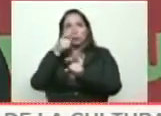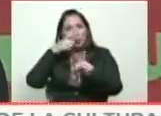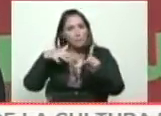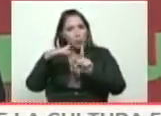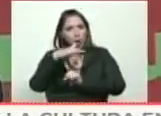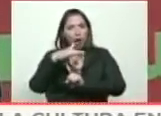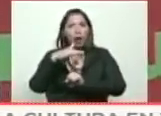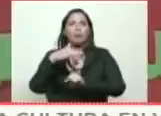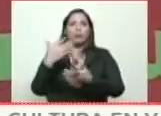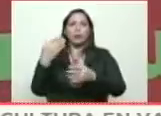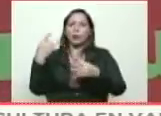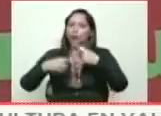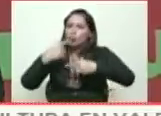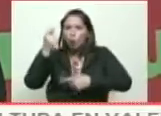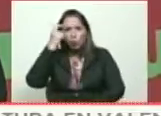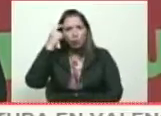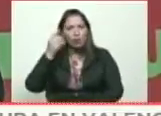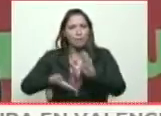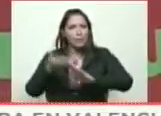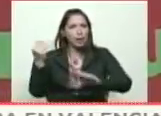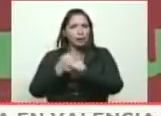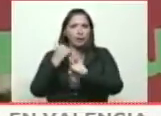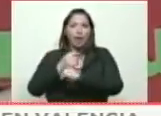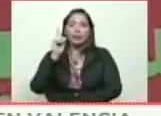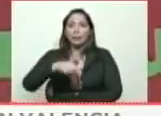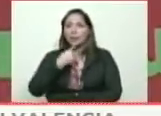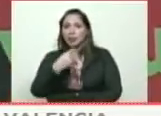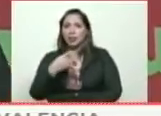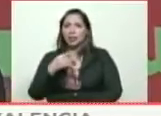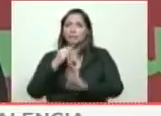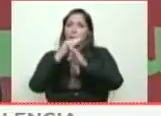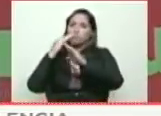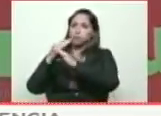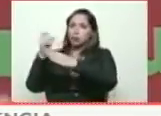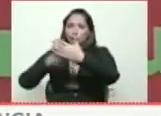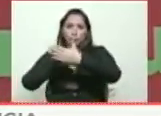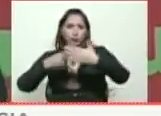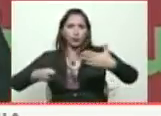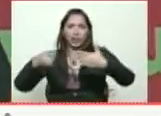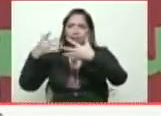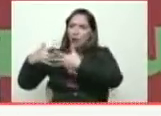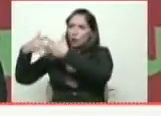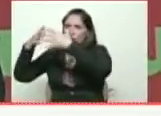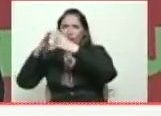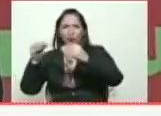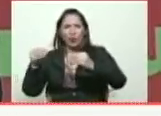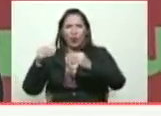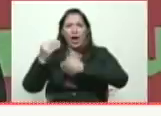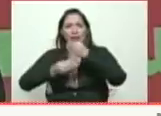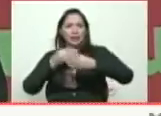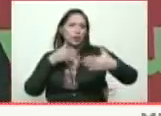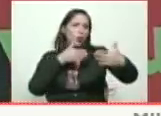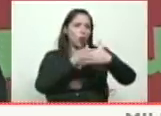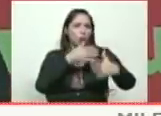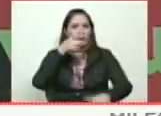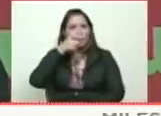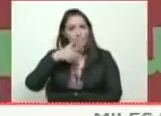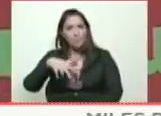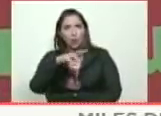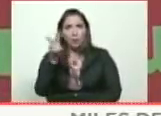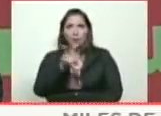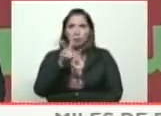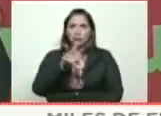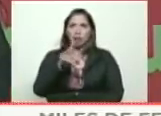pie. Además, destacaron que las sanciones de Estados Unidos y todo esto que ellos están haciendo contra el pueblo de Venezuela, pues